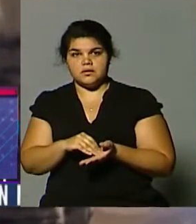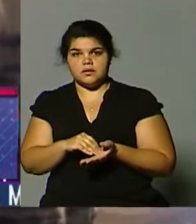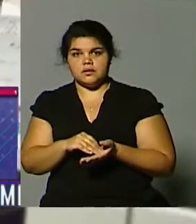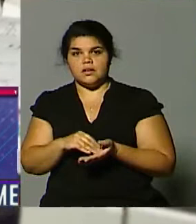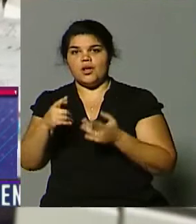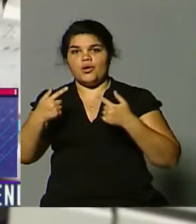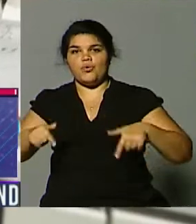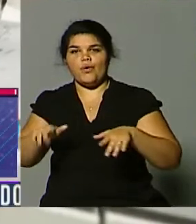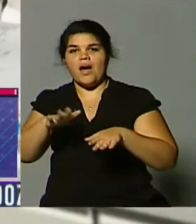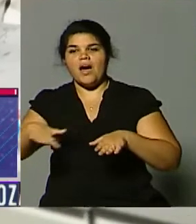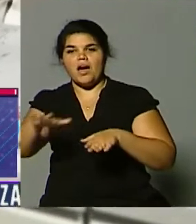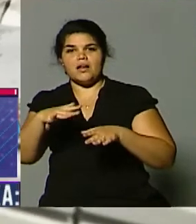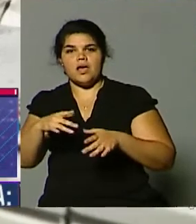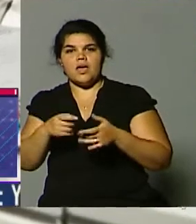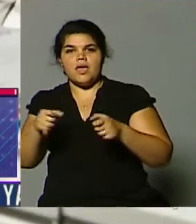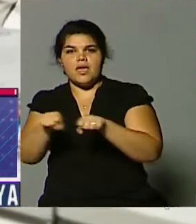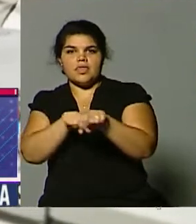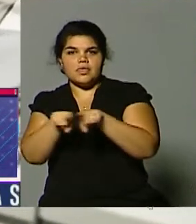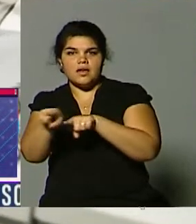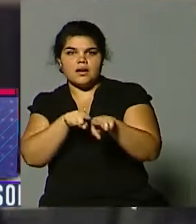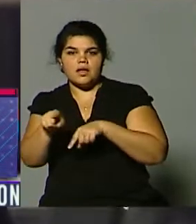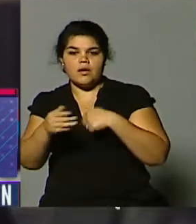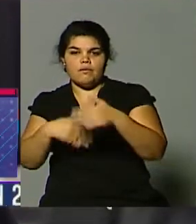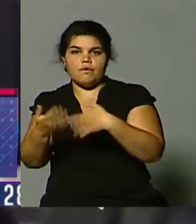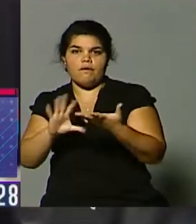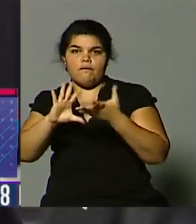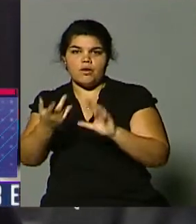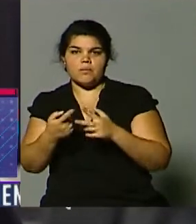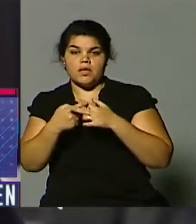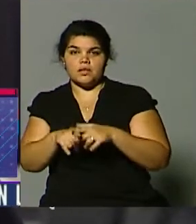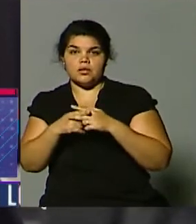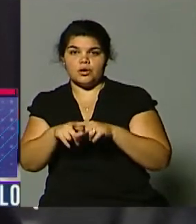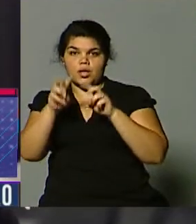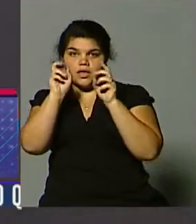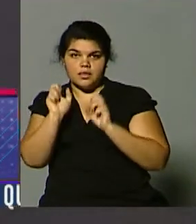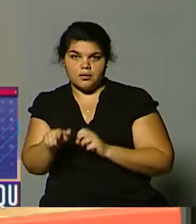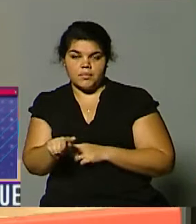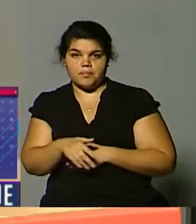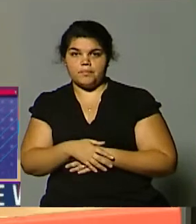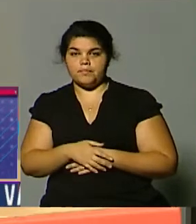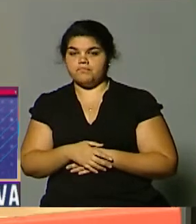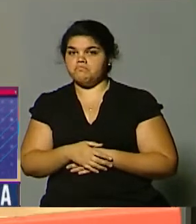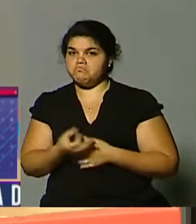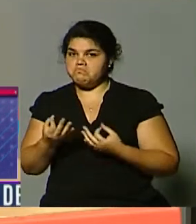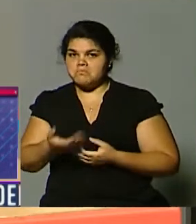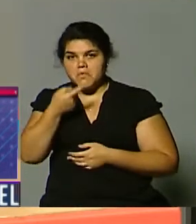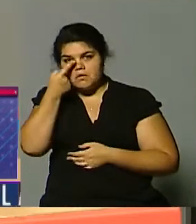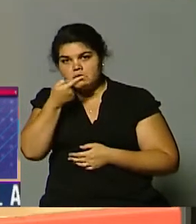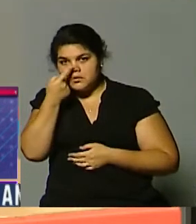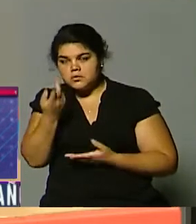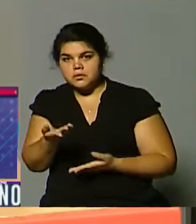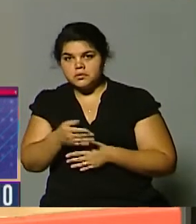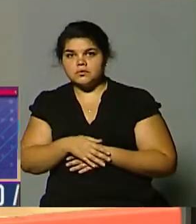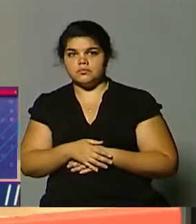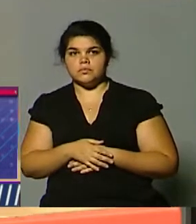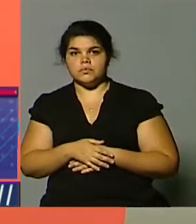virtuales acorde con también la modalidad y el desarrollo tecnológico de la temática. Bueno, realmente muy interesante, ¿no? ¿Cuánto tiempo